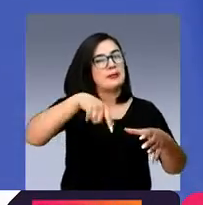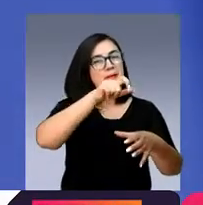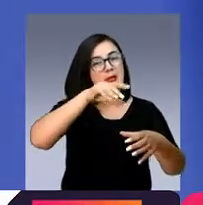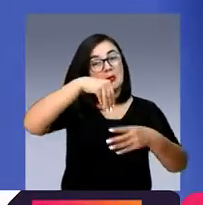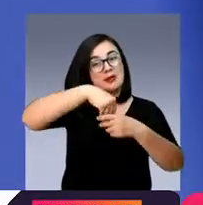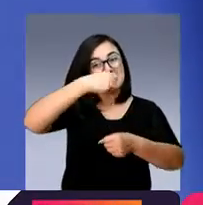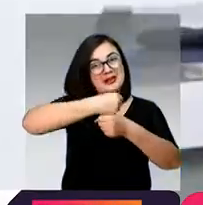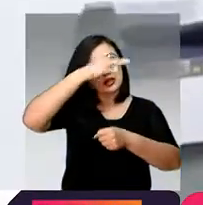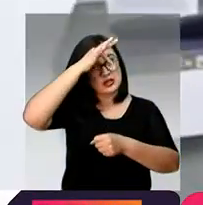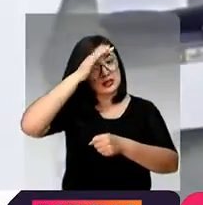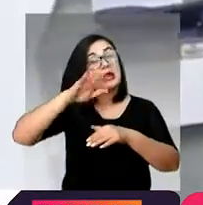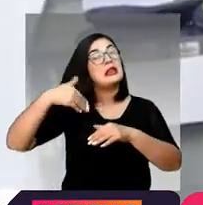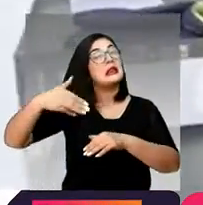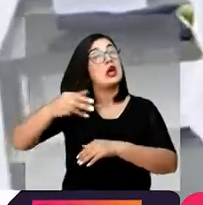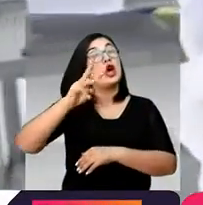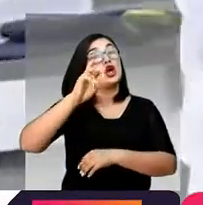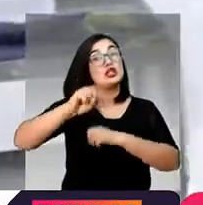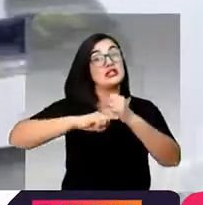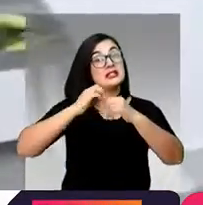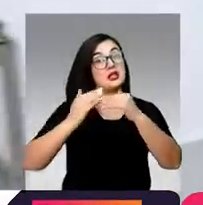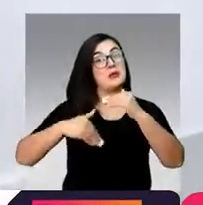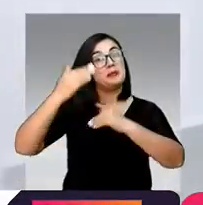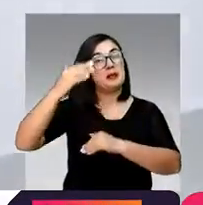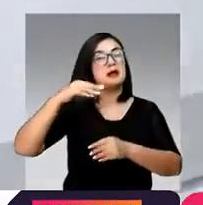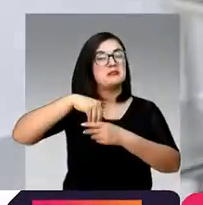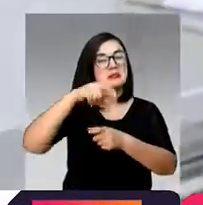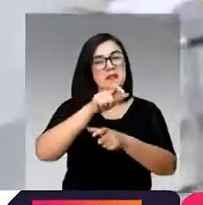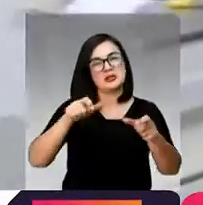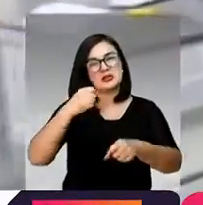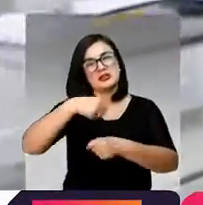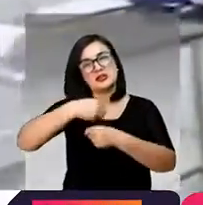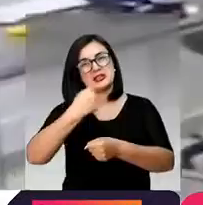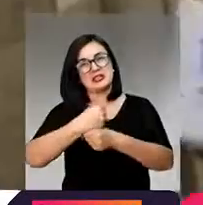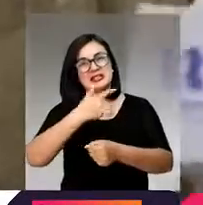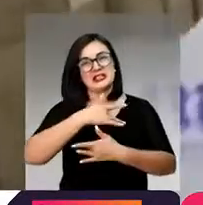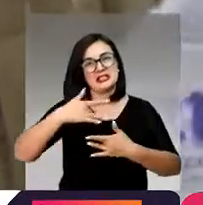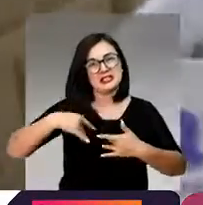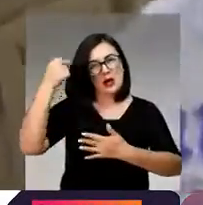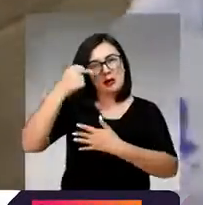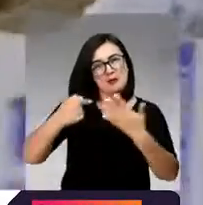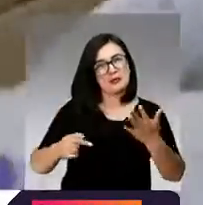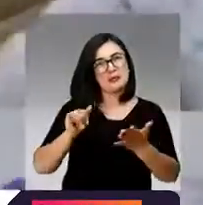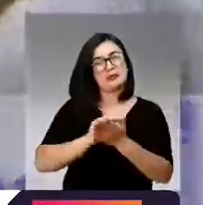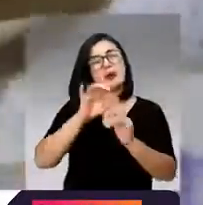los mayores de 80 años y los prestadores de servicios de salud serán los encargados del agendamiento de las citas.